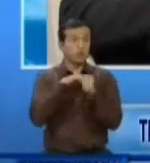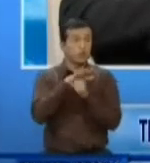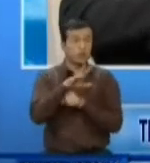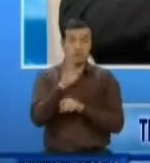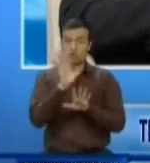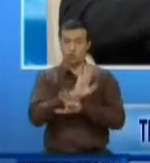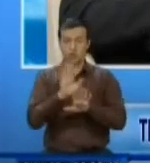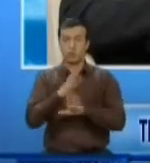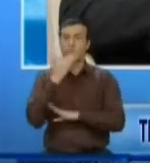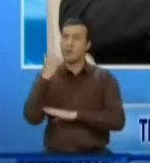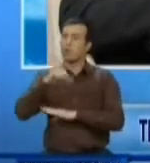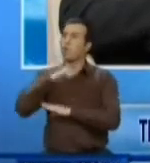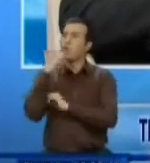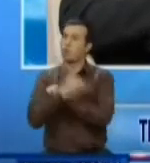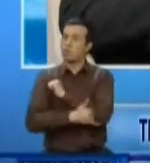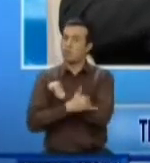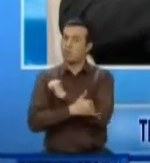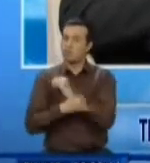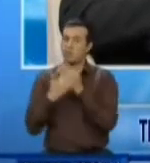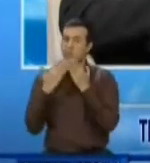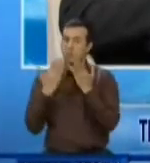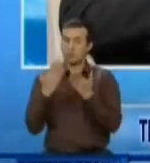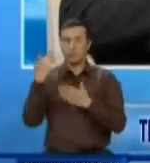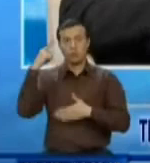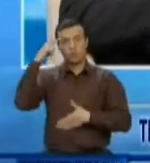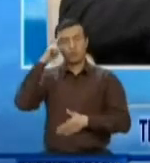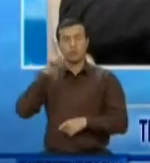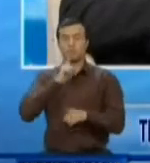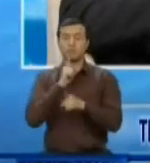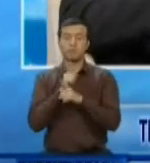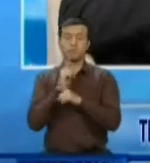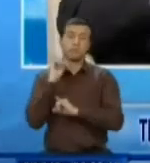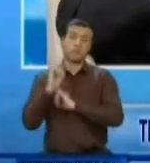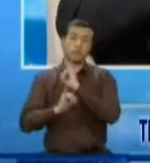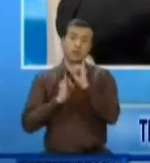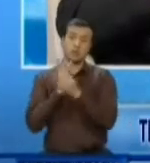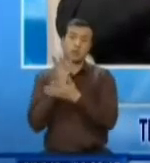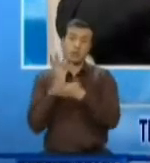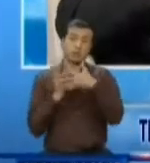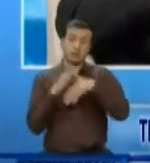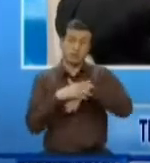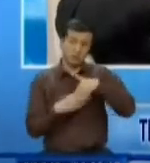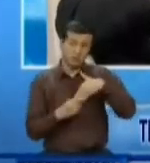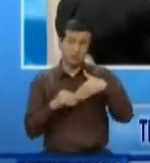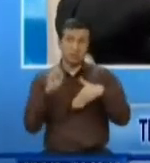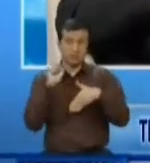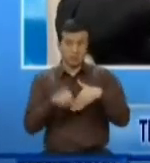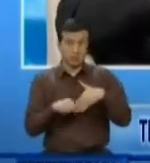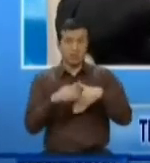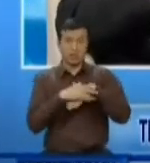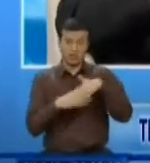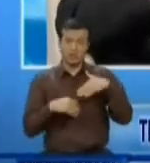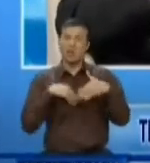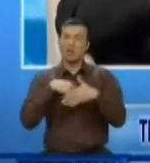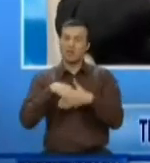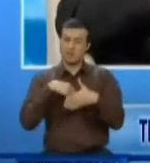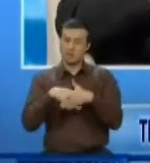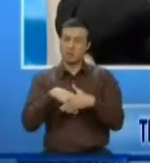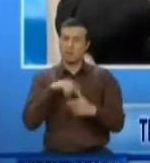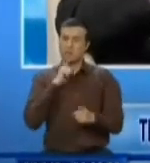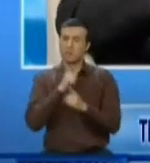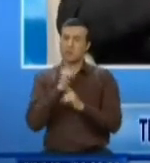privado y del estado ecuatoriano dentro del internacional puede caer el regional pero el regional si limita las posibilidades